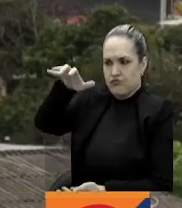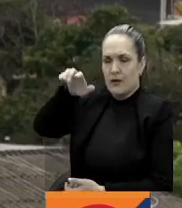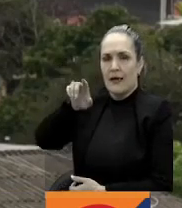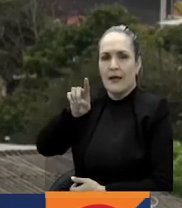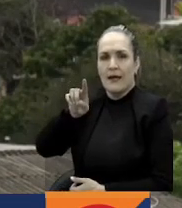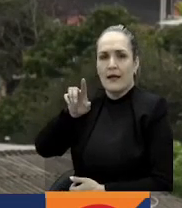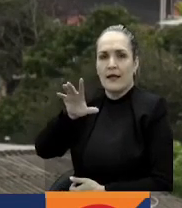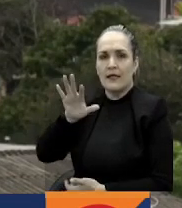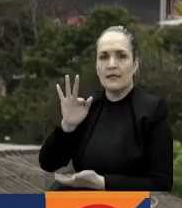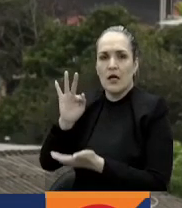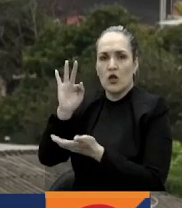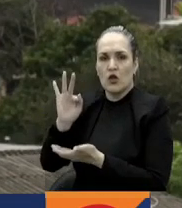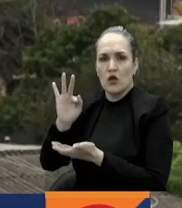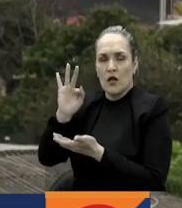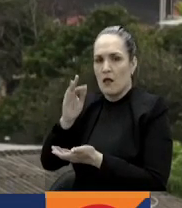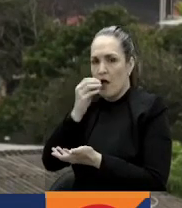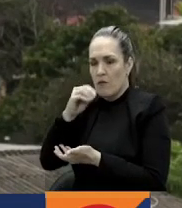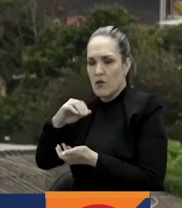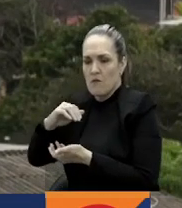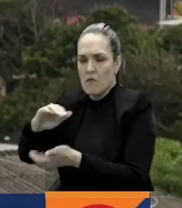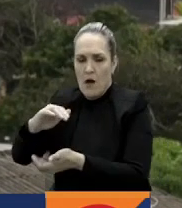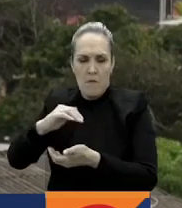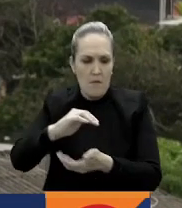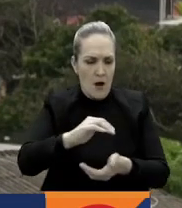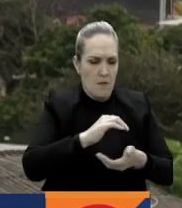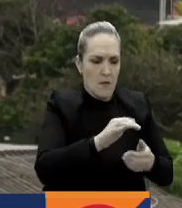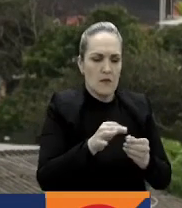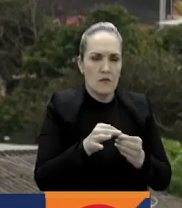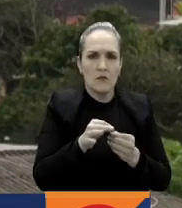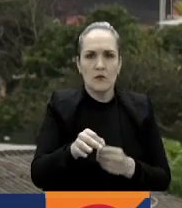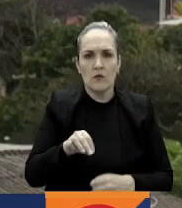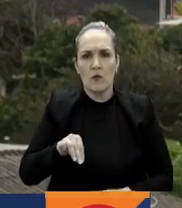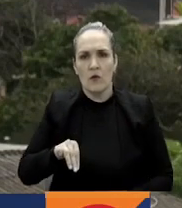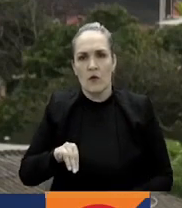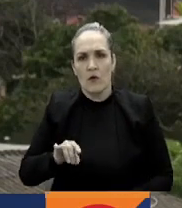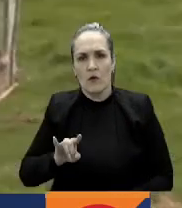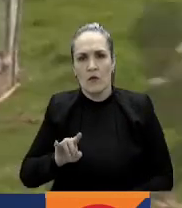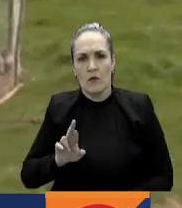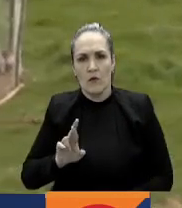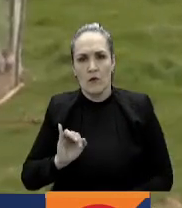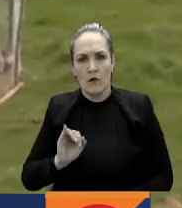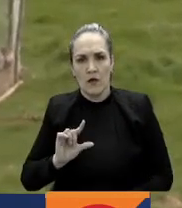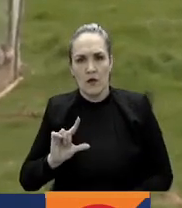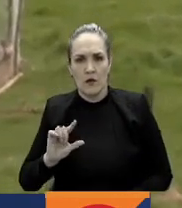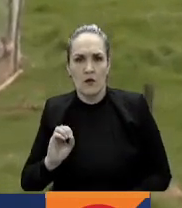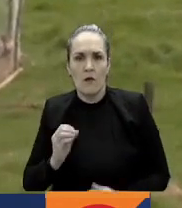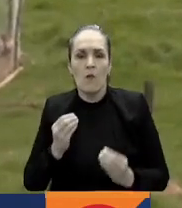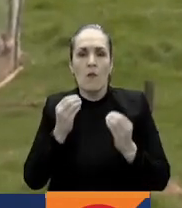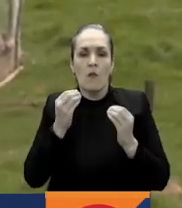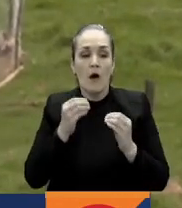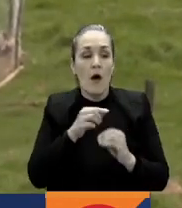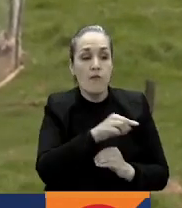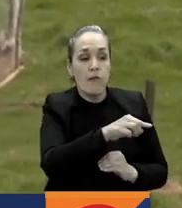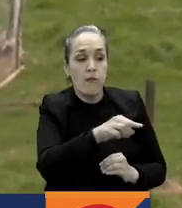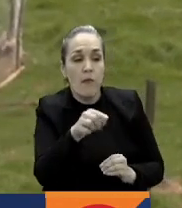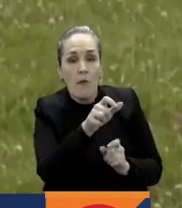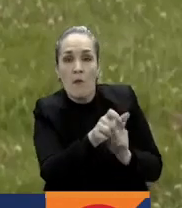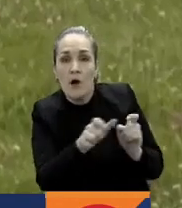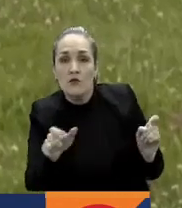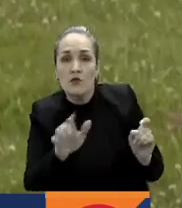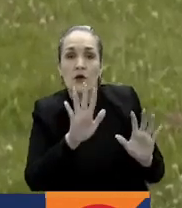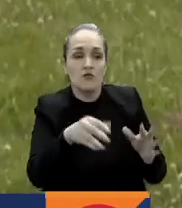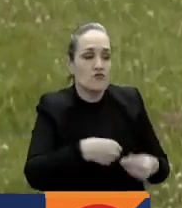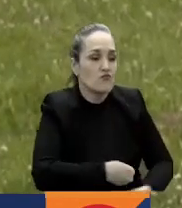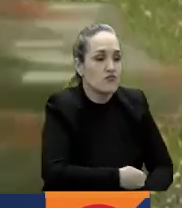durante el día de hoy en el municipio de Murillo. Esto con el fin de que las familias productoras puedan garantizar el abastecimiento para sus